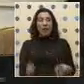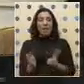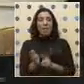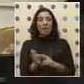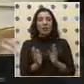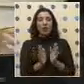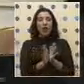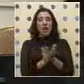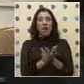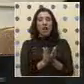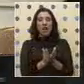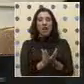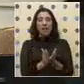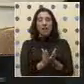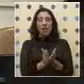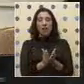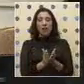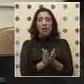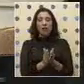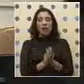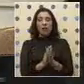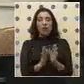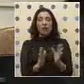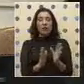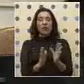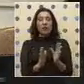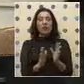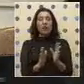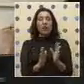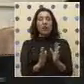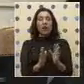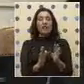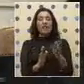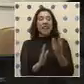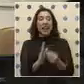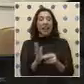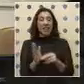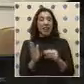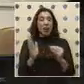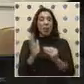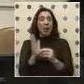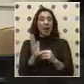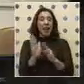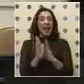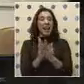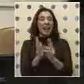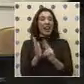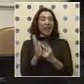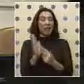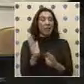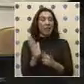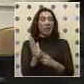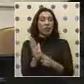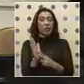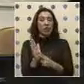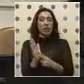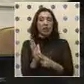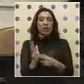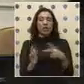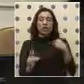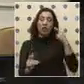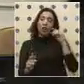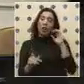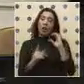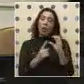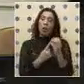impuesto al libro sea eliminado en esta reforma tributaria esté presente de tal manera de eliminar ese impuesto. Nos parece